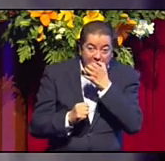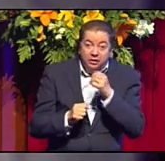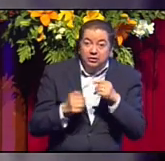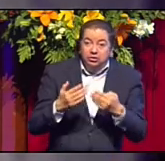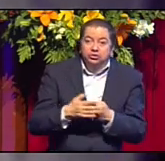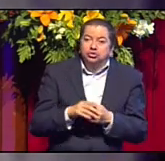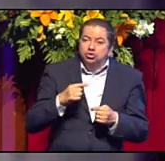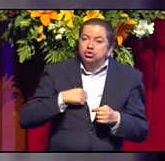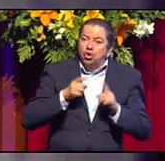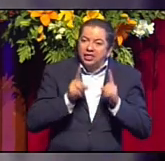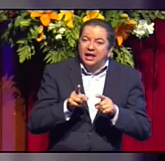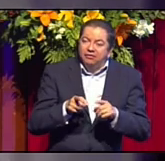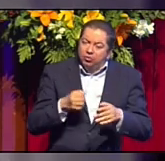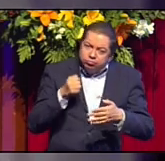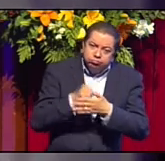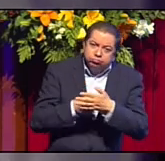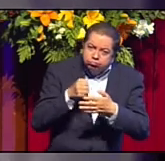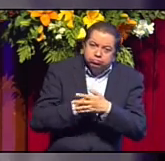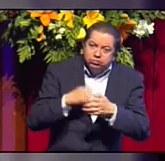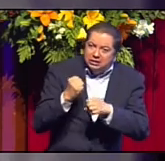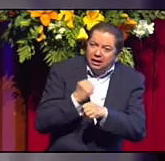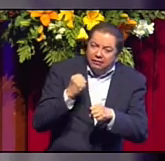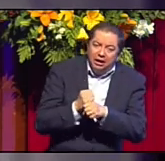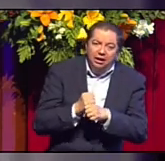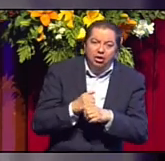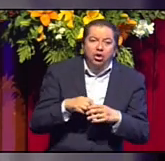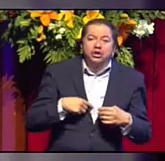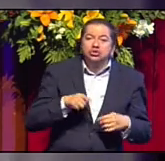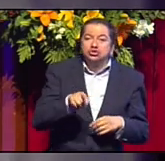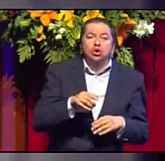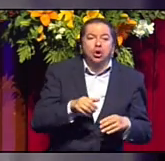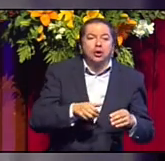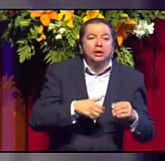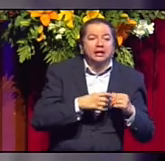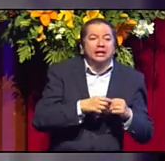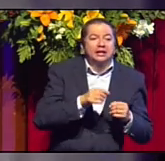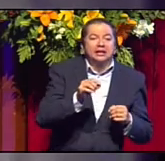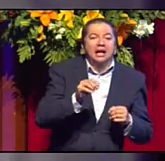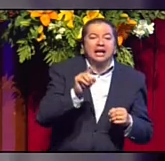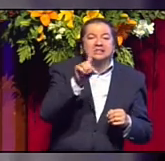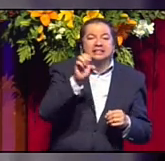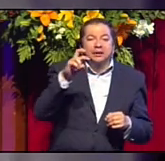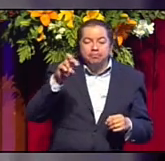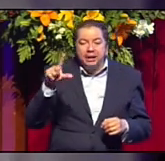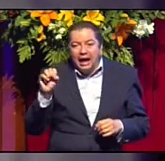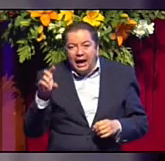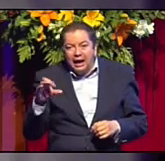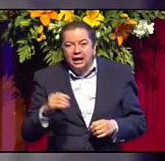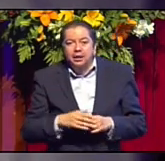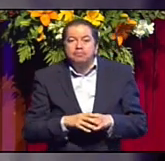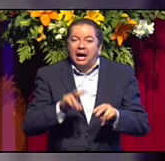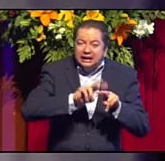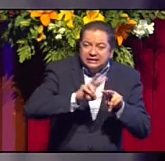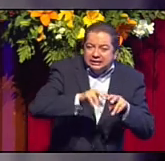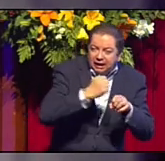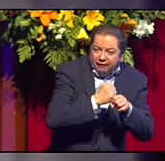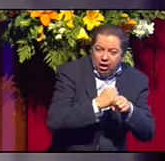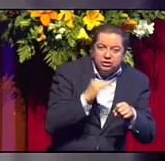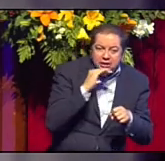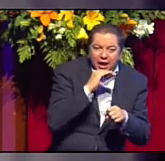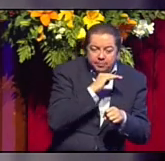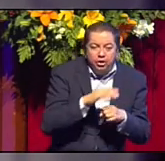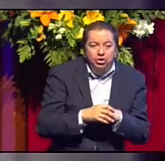por ende me tengo que acelerar al tranco. Por eso presiono ahí al Seremi, perdón, al CERPLAC, a que hagamos las obras lo más rápido